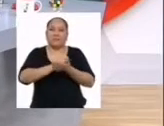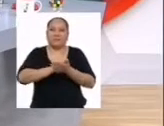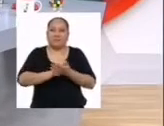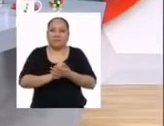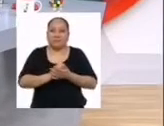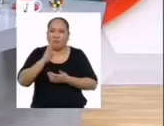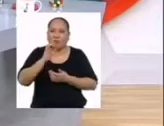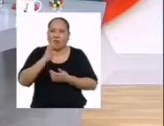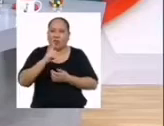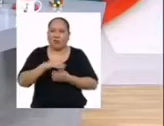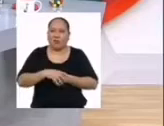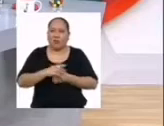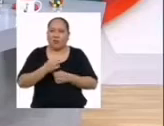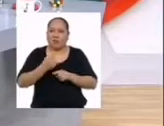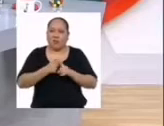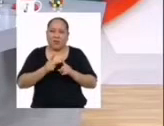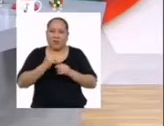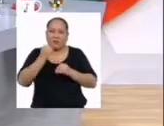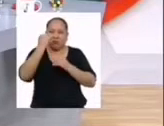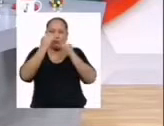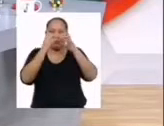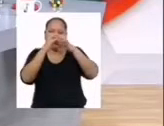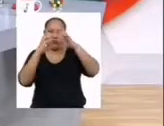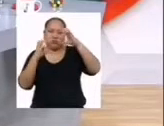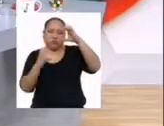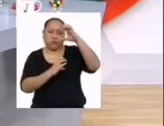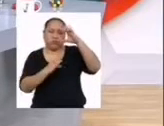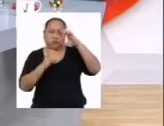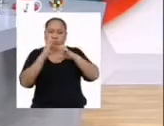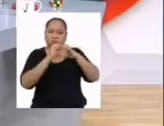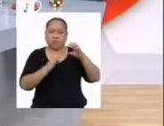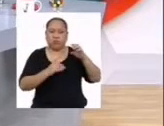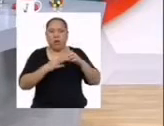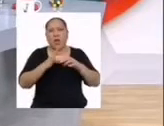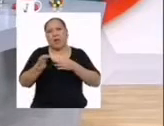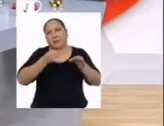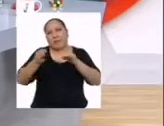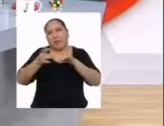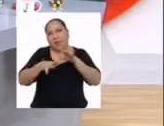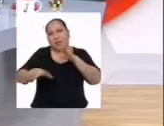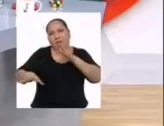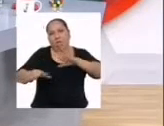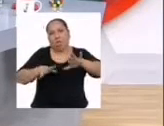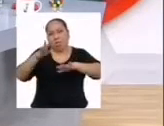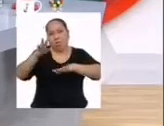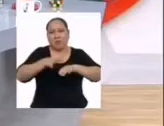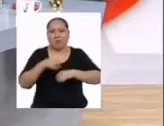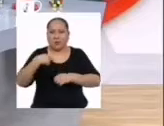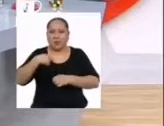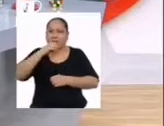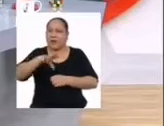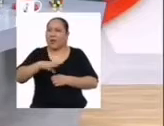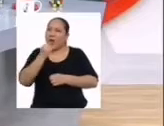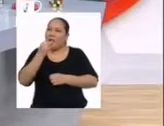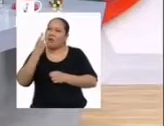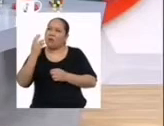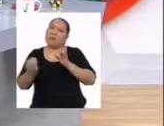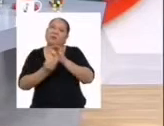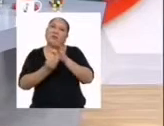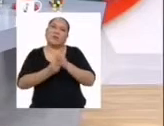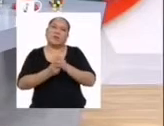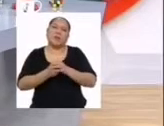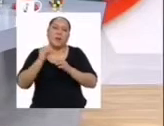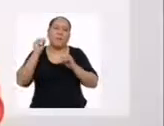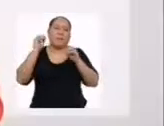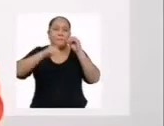parece que no tiene estructura muy clara, que me voy un poco por las ramas y como le dije, que por ratos le pongo mucha